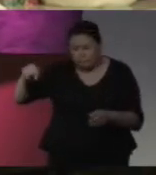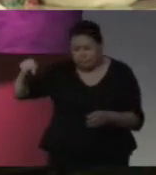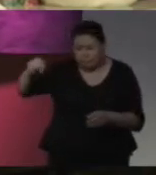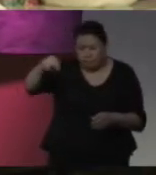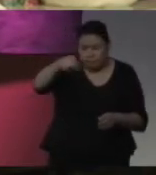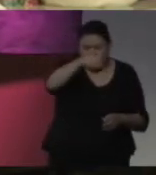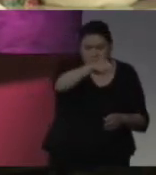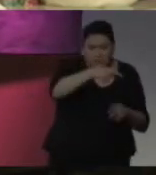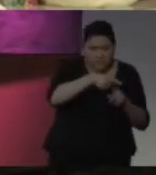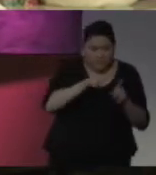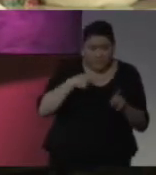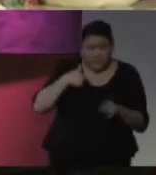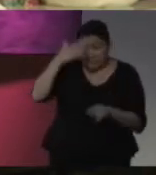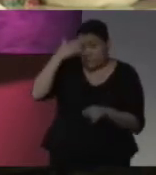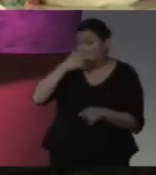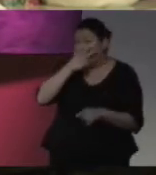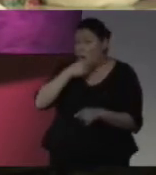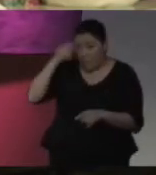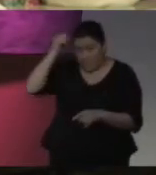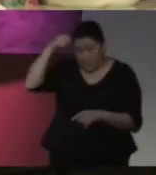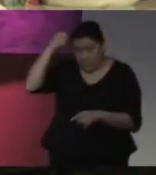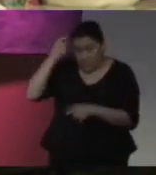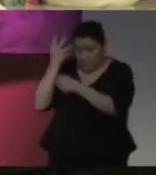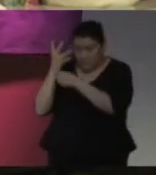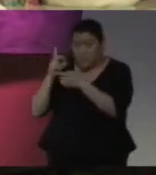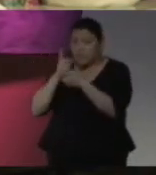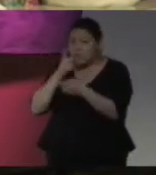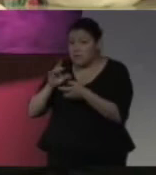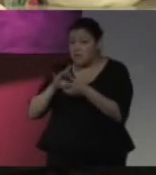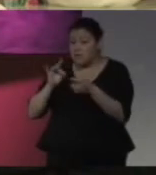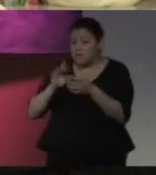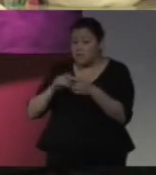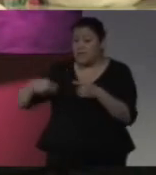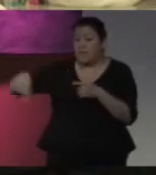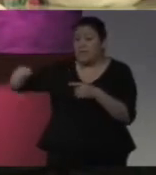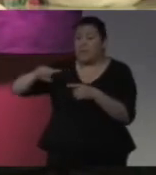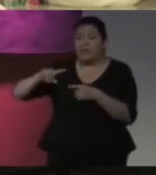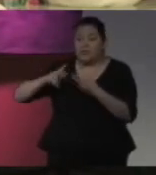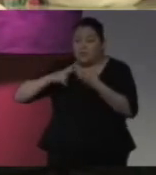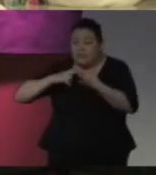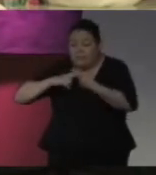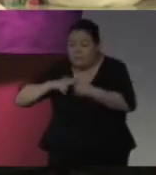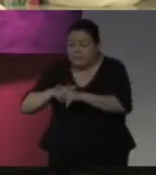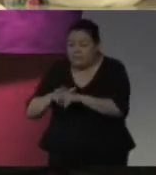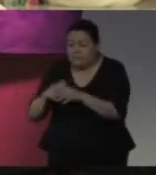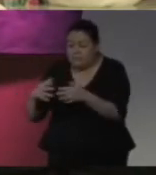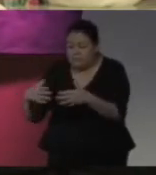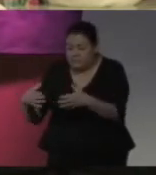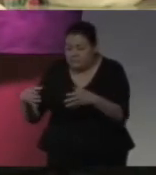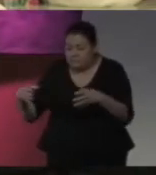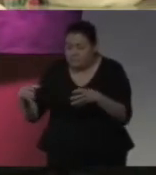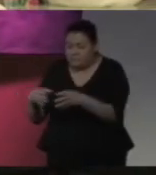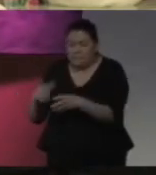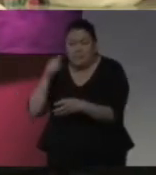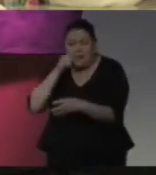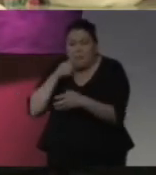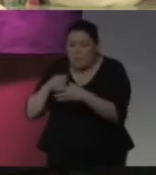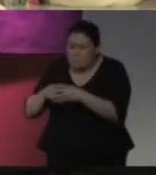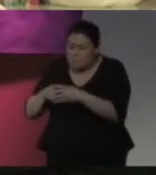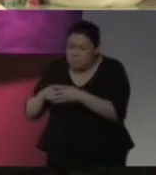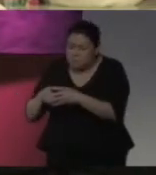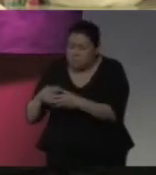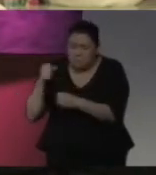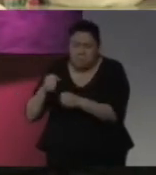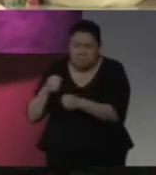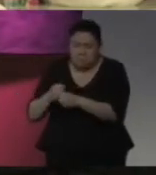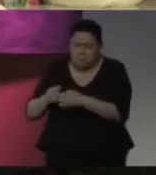subjetividad colectiva en sí misma. Se ha estudiado en Mesoamérica por